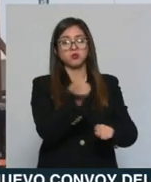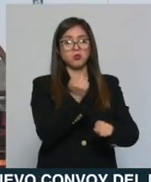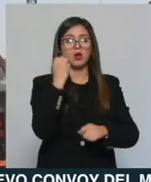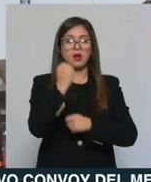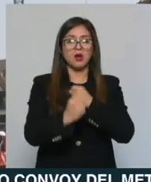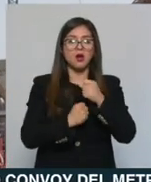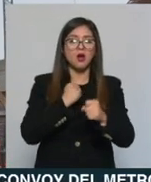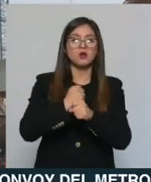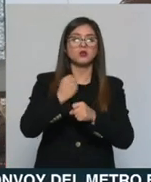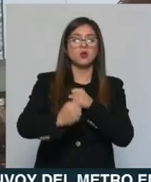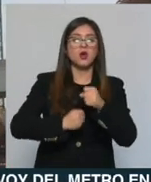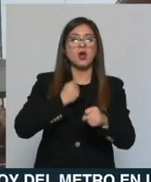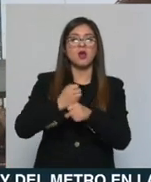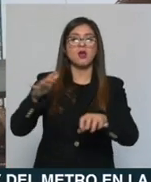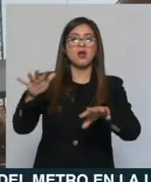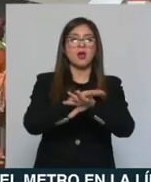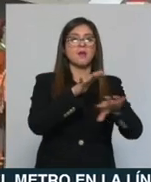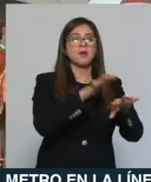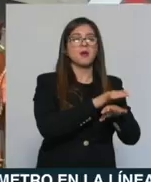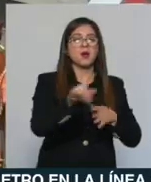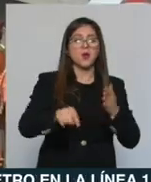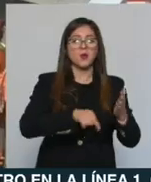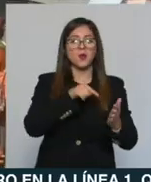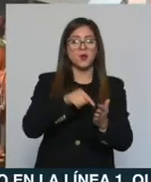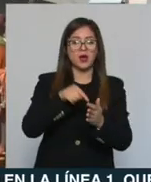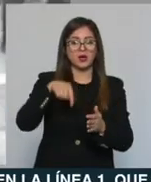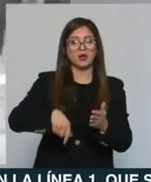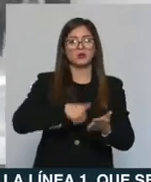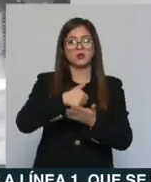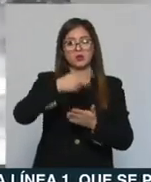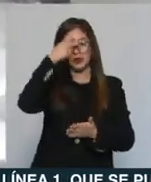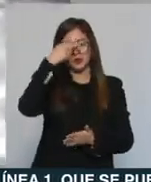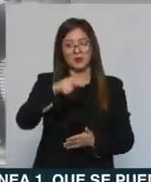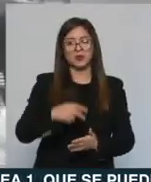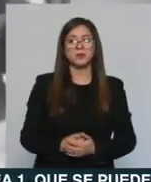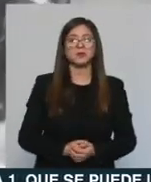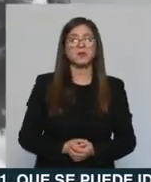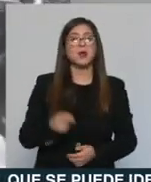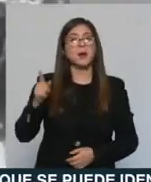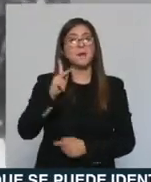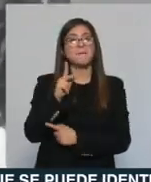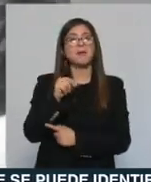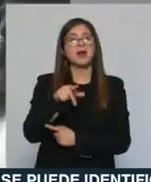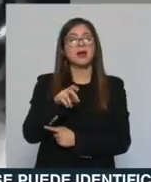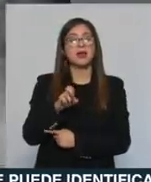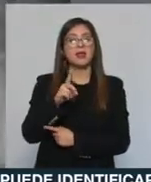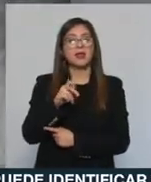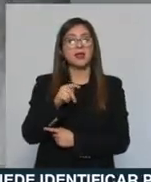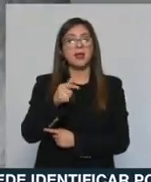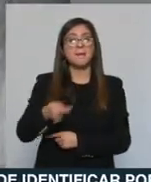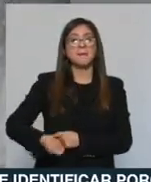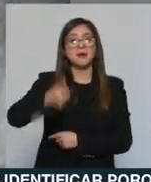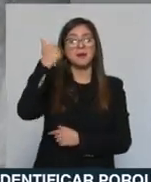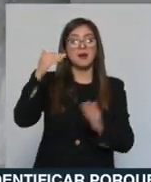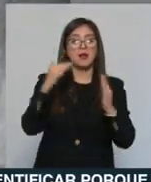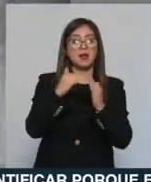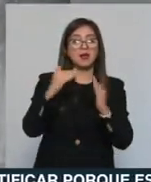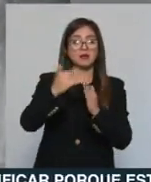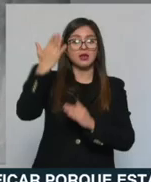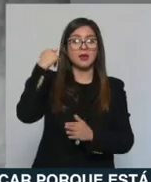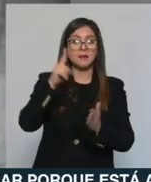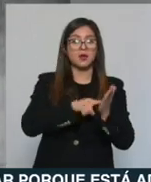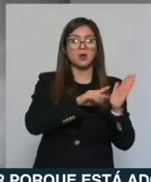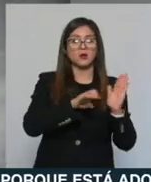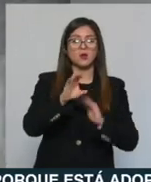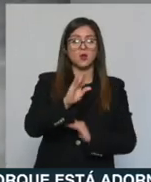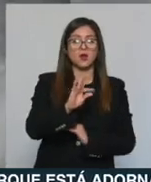de los años ha habitado distintos inmuebles en la capital. El Parque Delta fue la primera casa de los Diablos Rojos, donde jugaron de